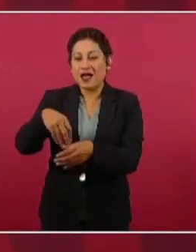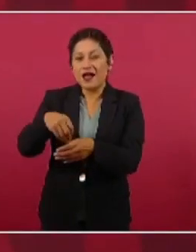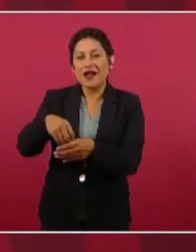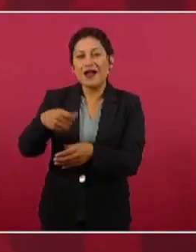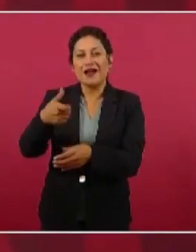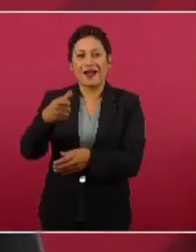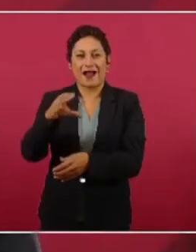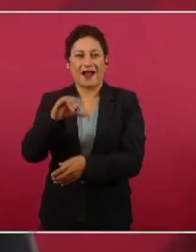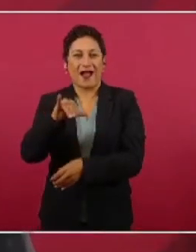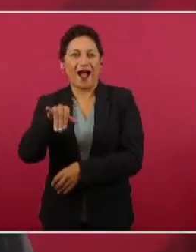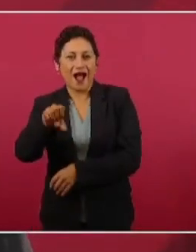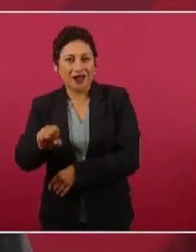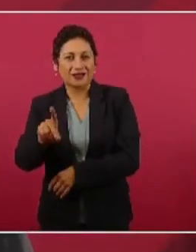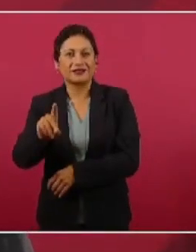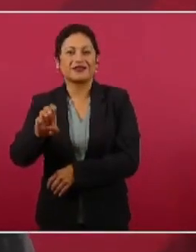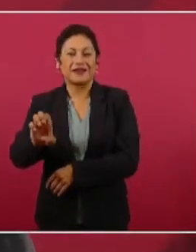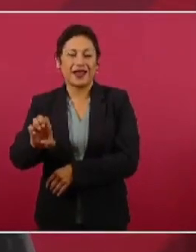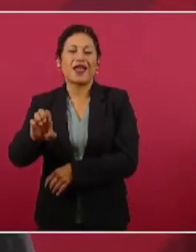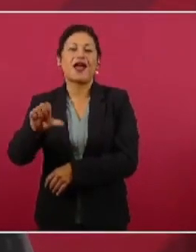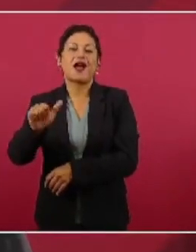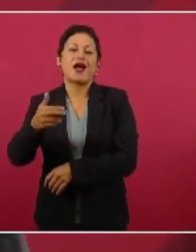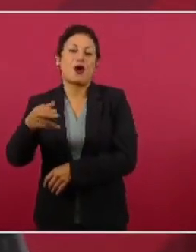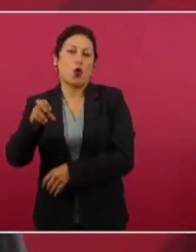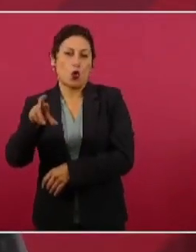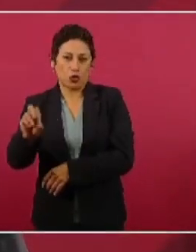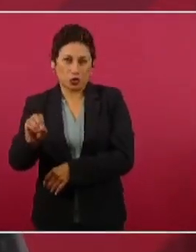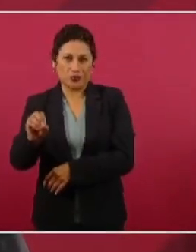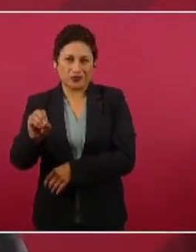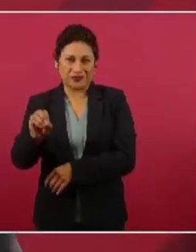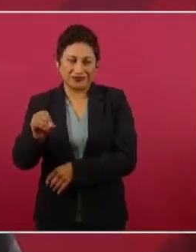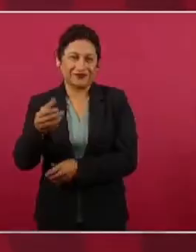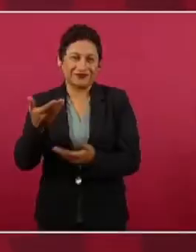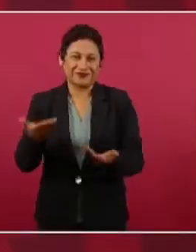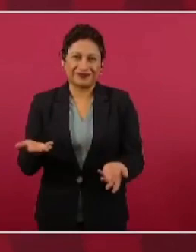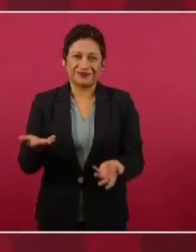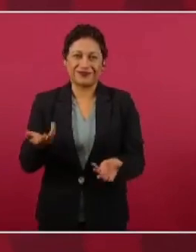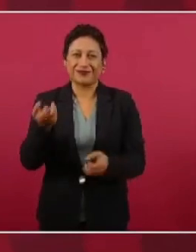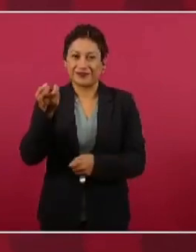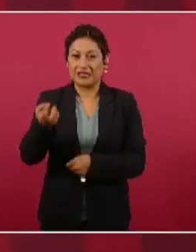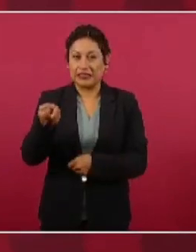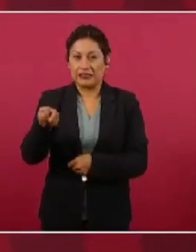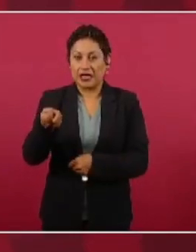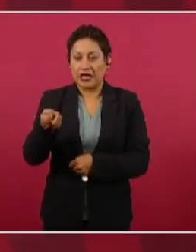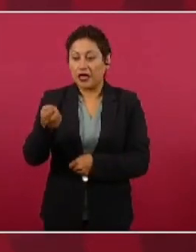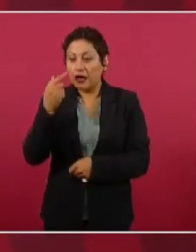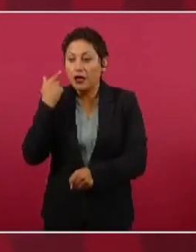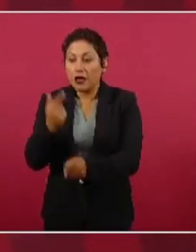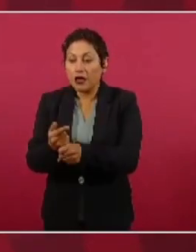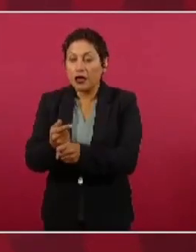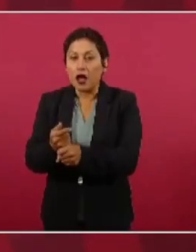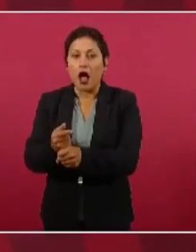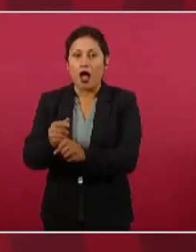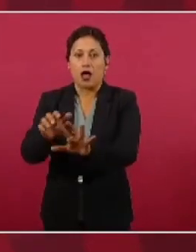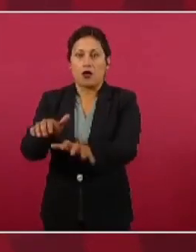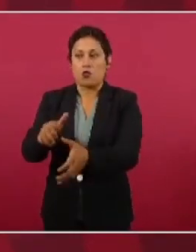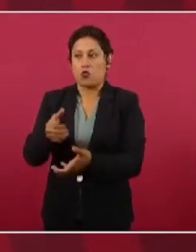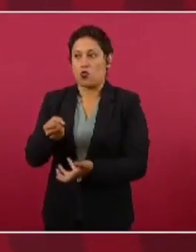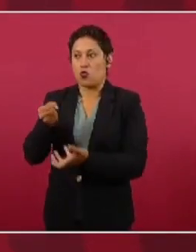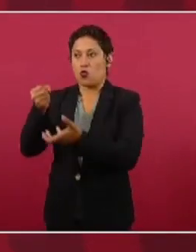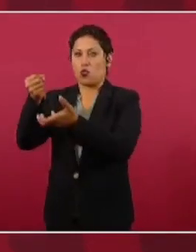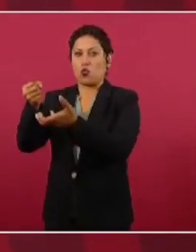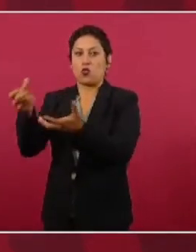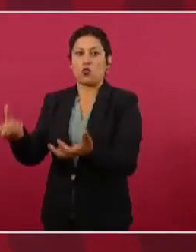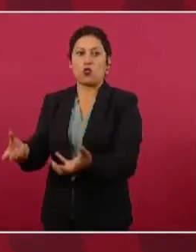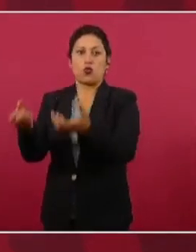Entonces, ahí sí se pudo recuperar esa parte del dinero, pero eso fue lo que llevó a hacer la